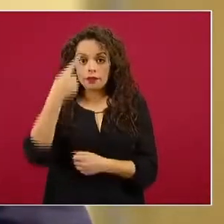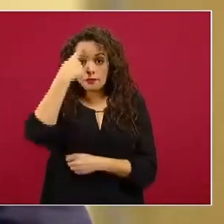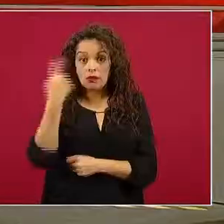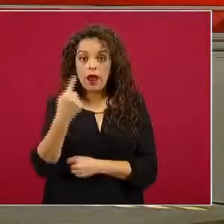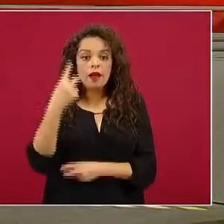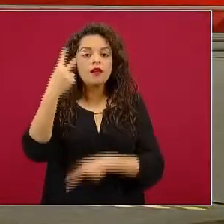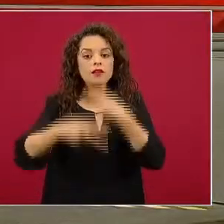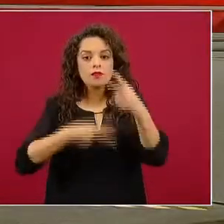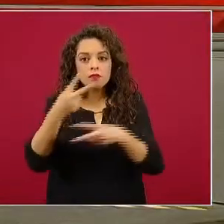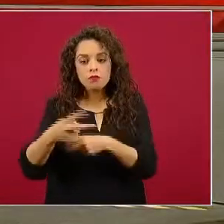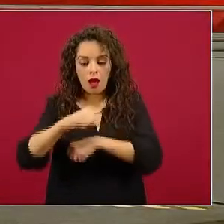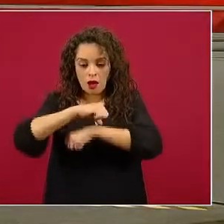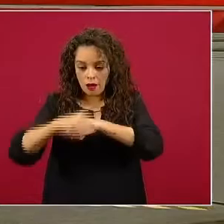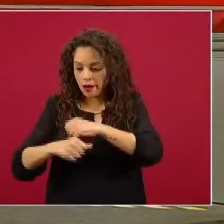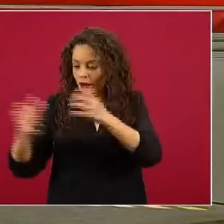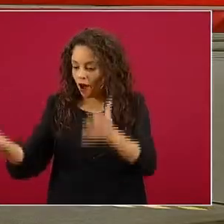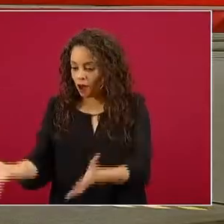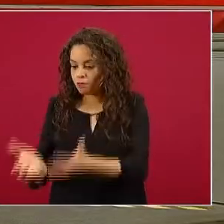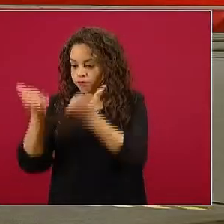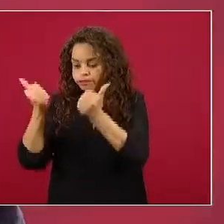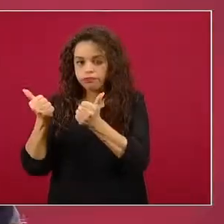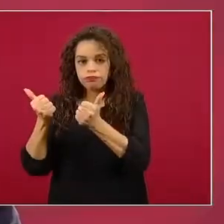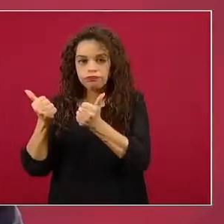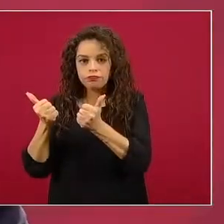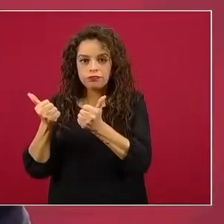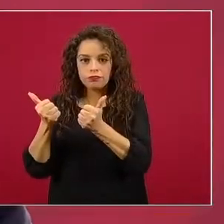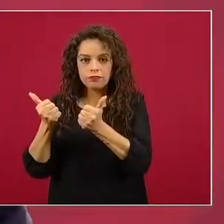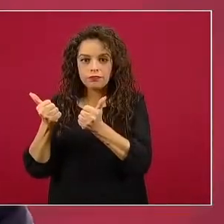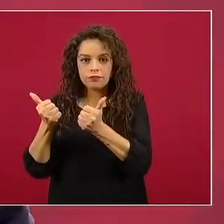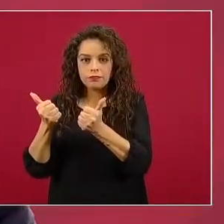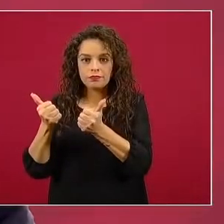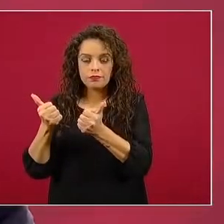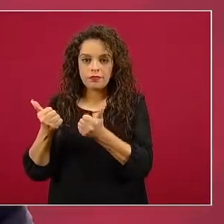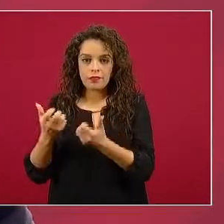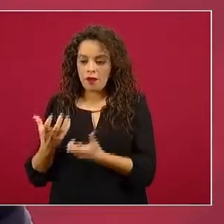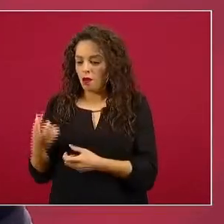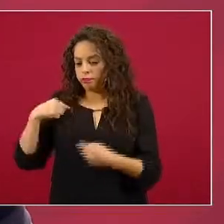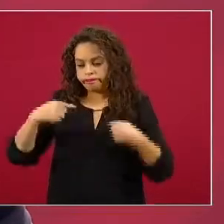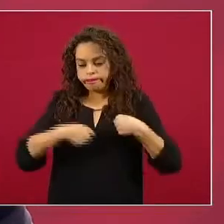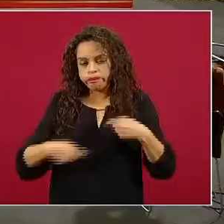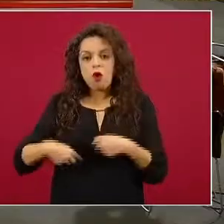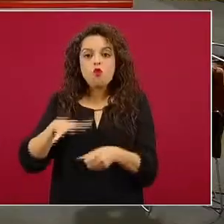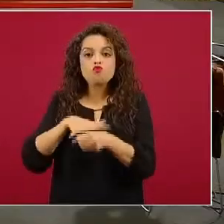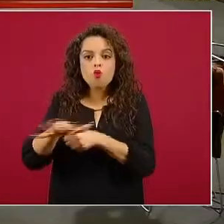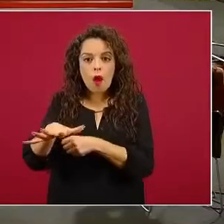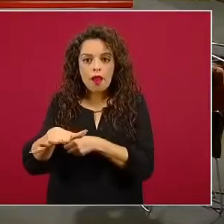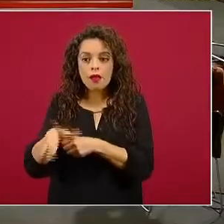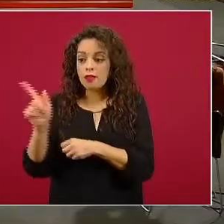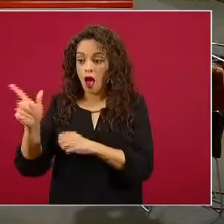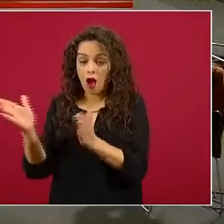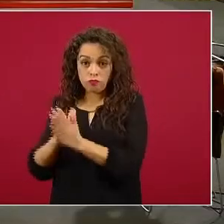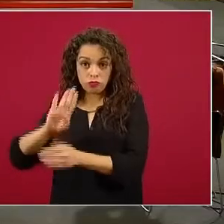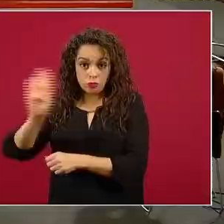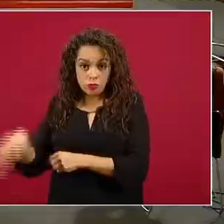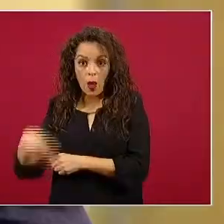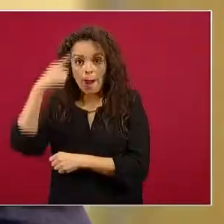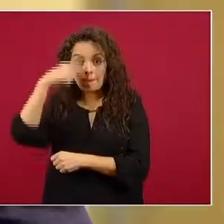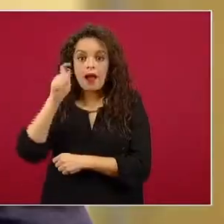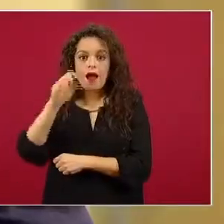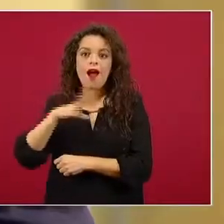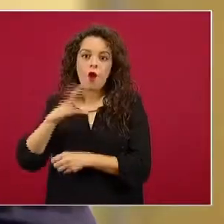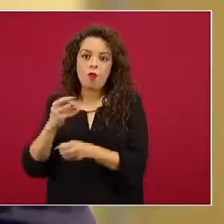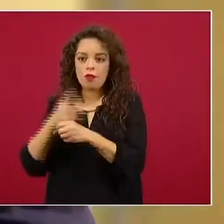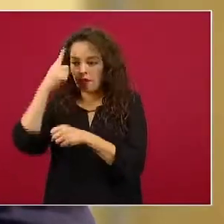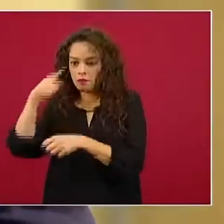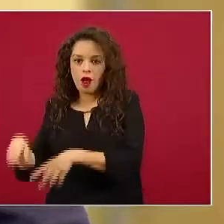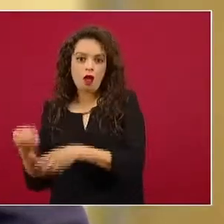recuperar los órganos de una persona que fallece y que pudiera tener la oportunidad de que done. Y algunas entidades federativas